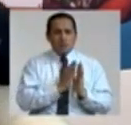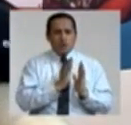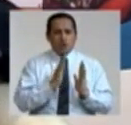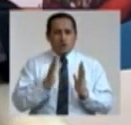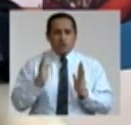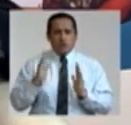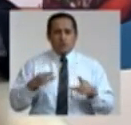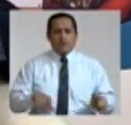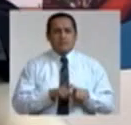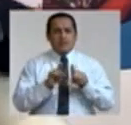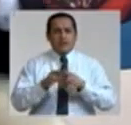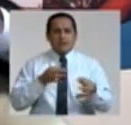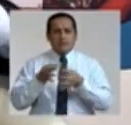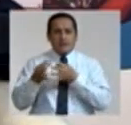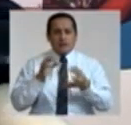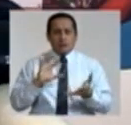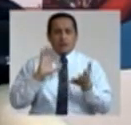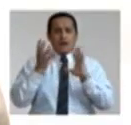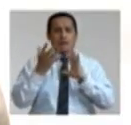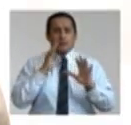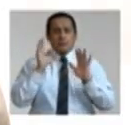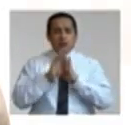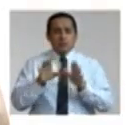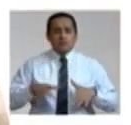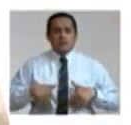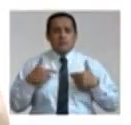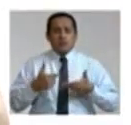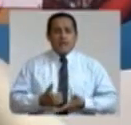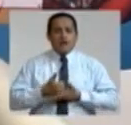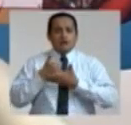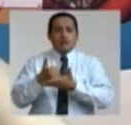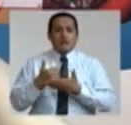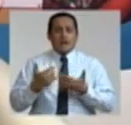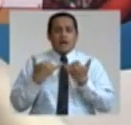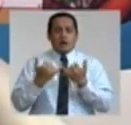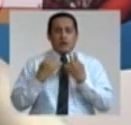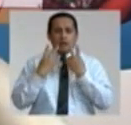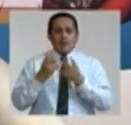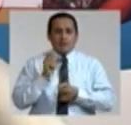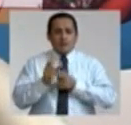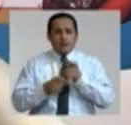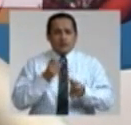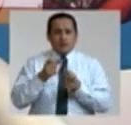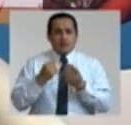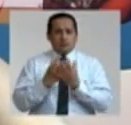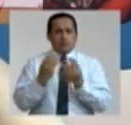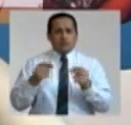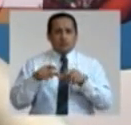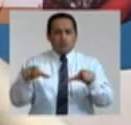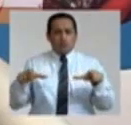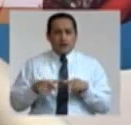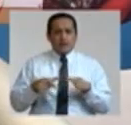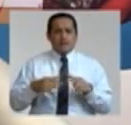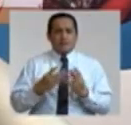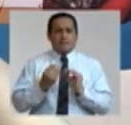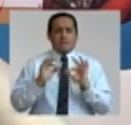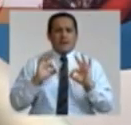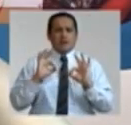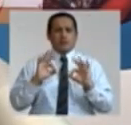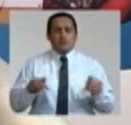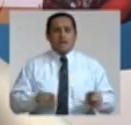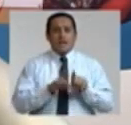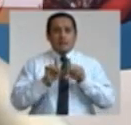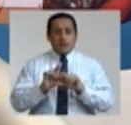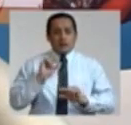progresivo no me va a lograr ese cambio, cosa Claro. que sí me puede ayudar en internos de mínima o de baja